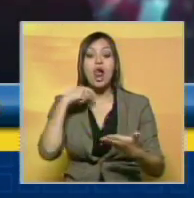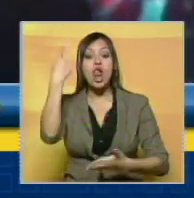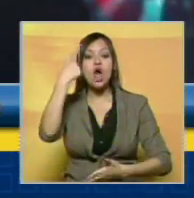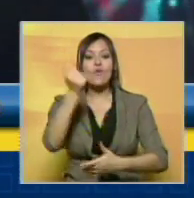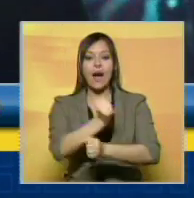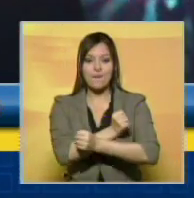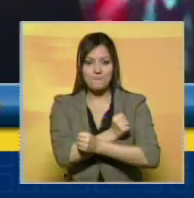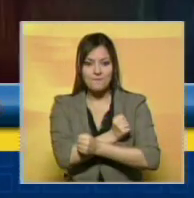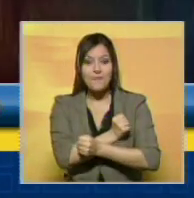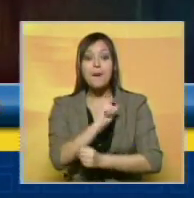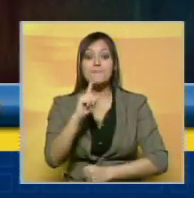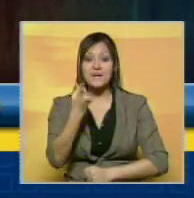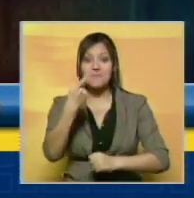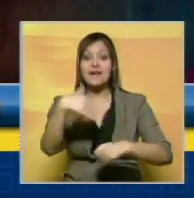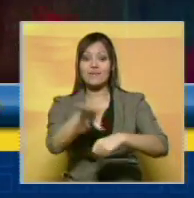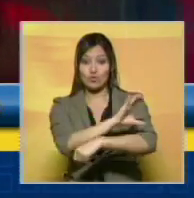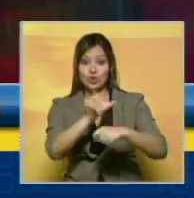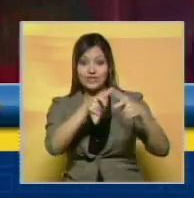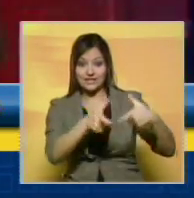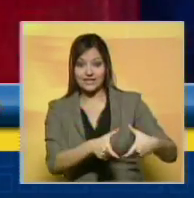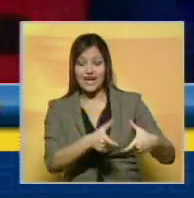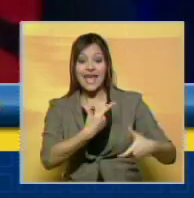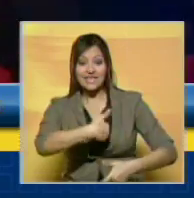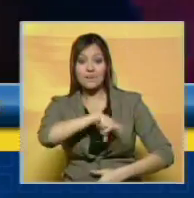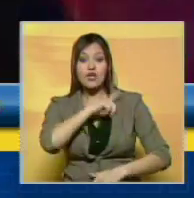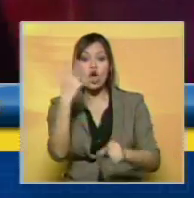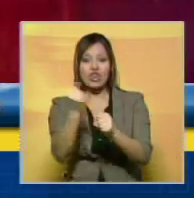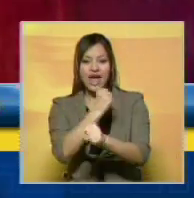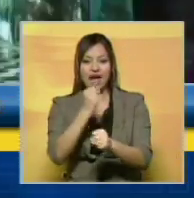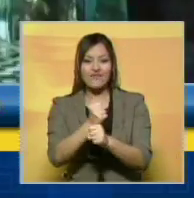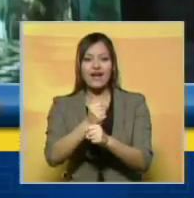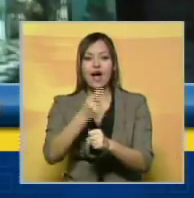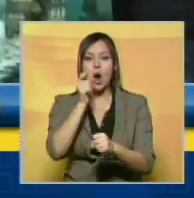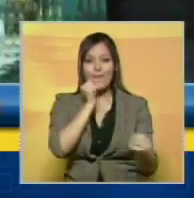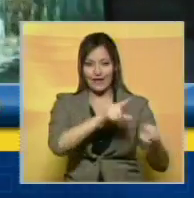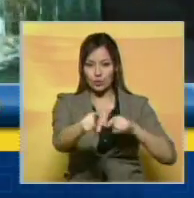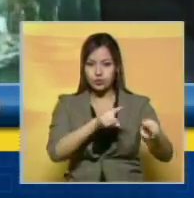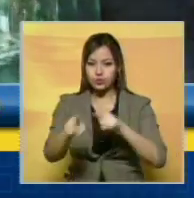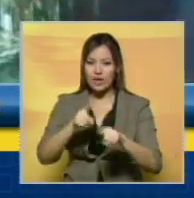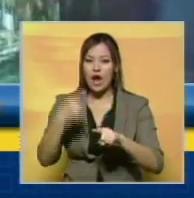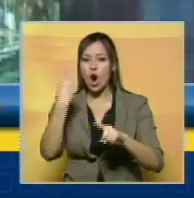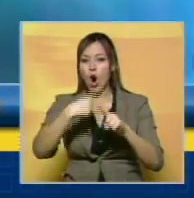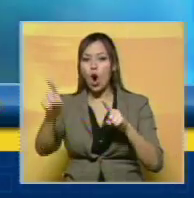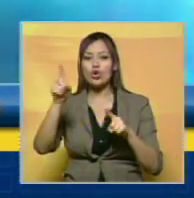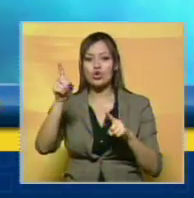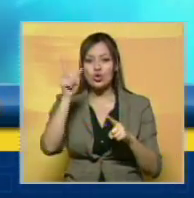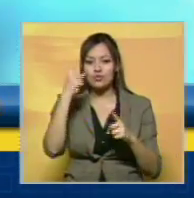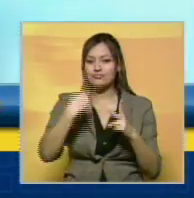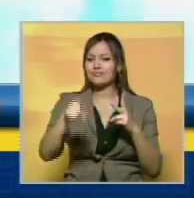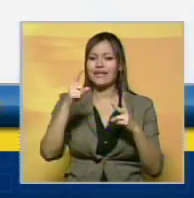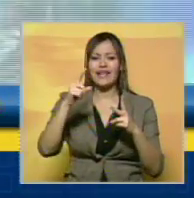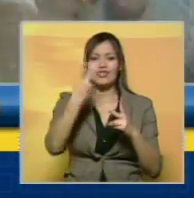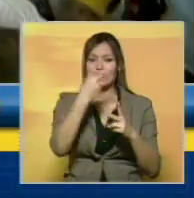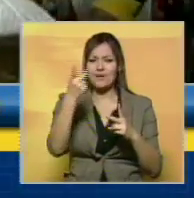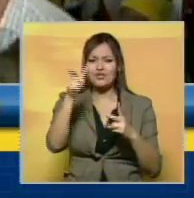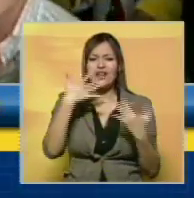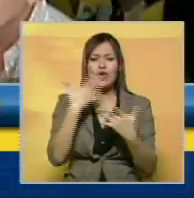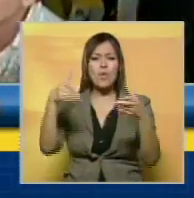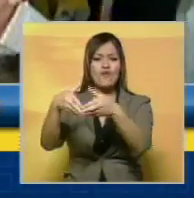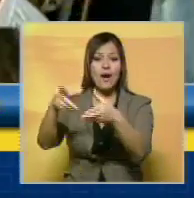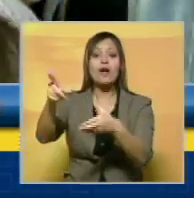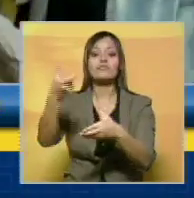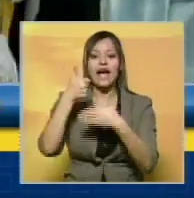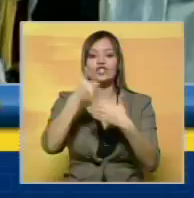que se trata de su primer álbum en español en el que trabaja el productor de bandas como The Rolling Stones y U2, The Killers. En cuanto a